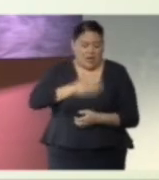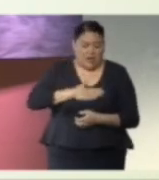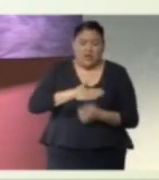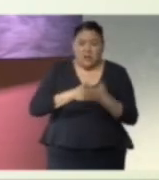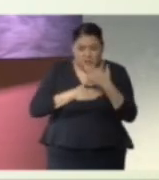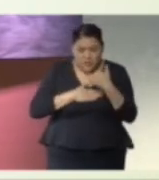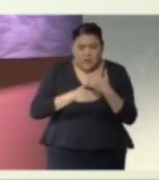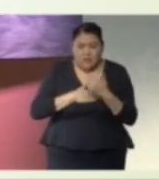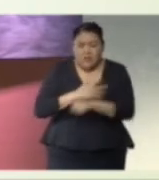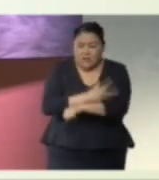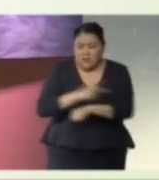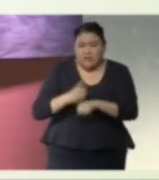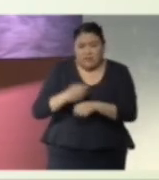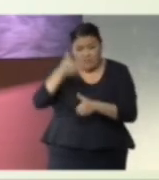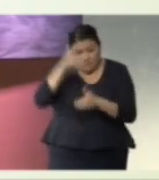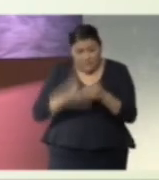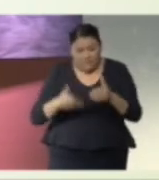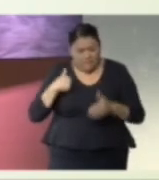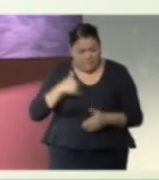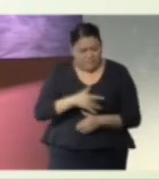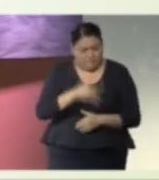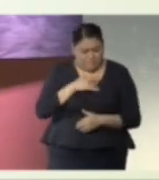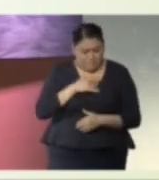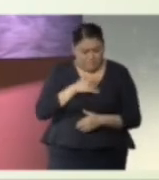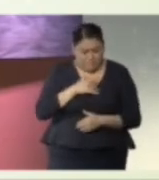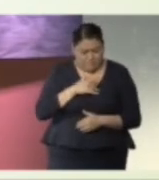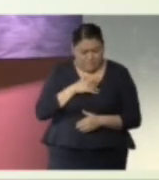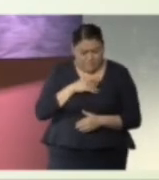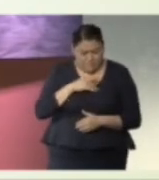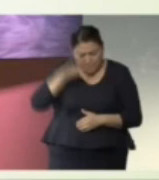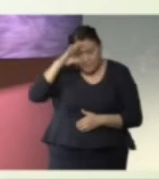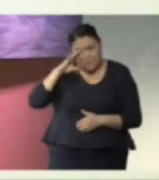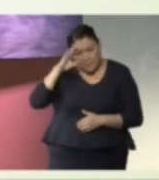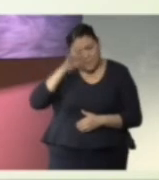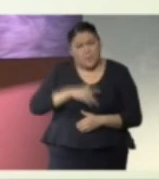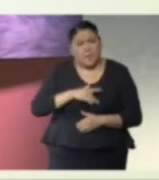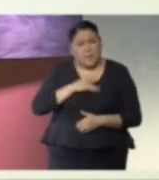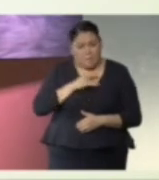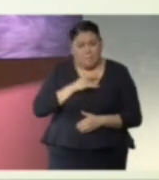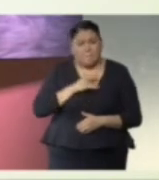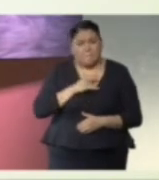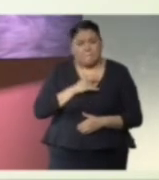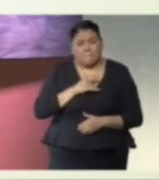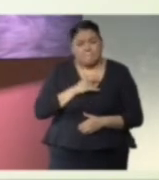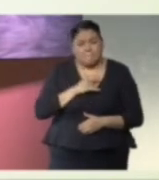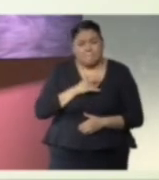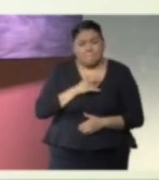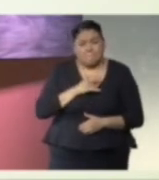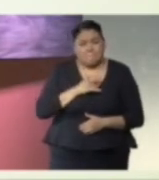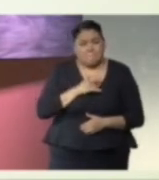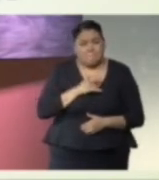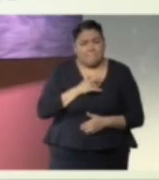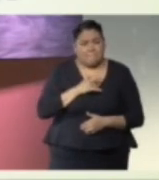y desigualdades que por eso me llevan a la conclusión, ¿no?